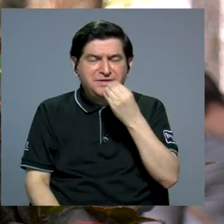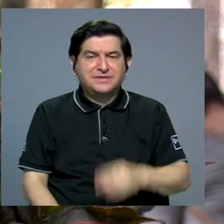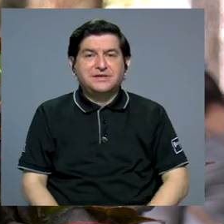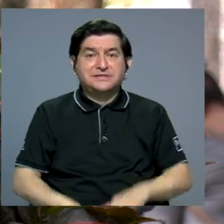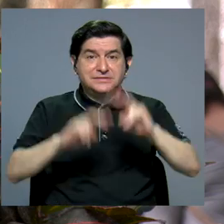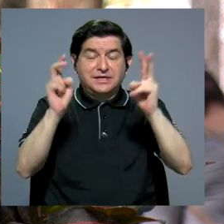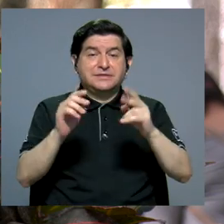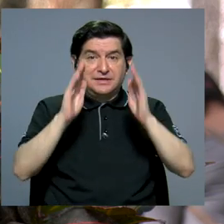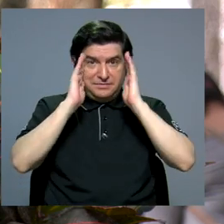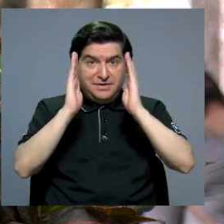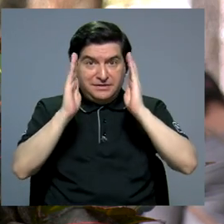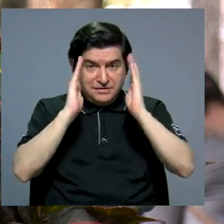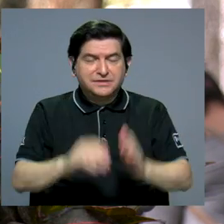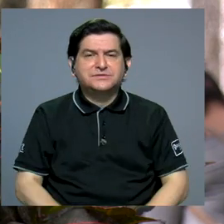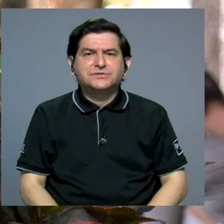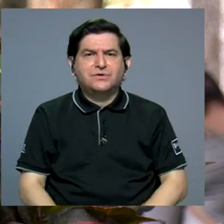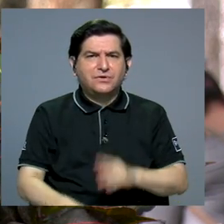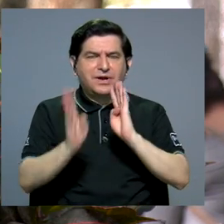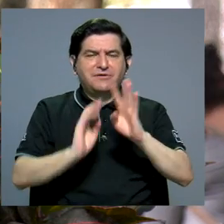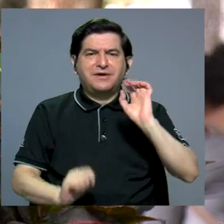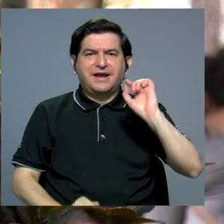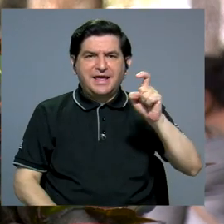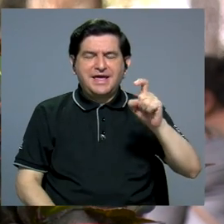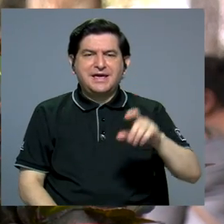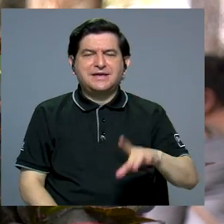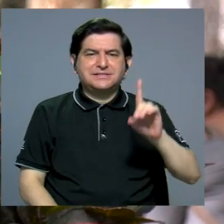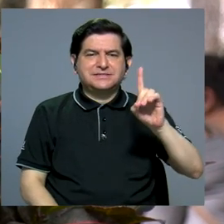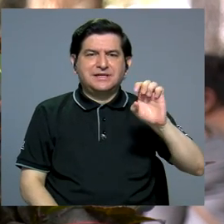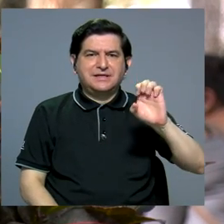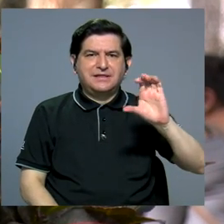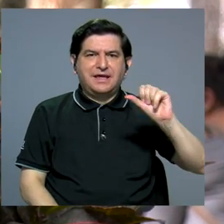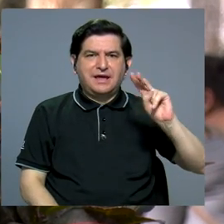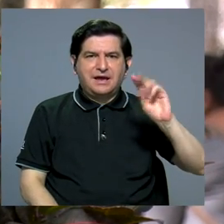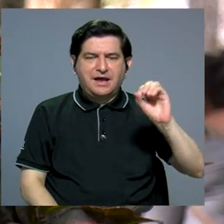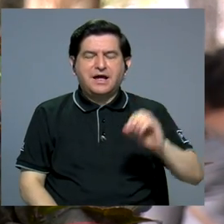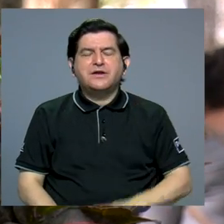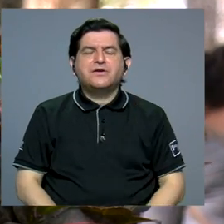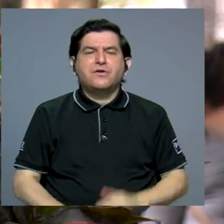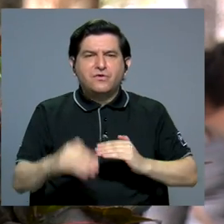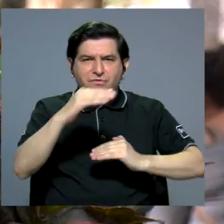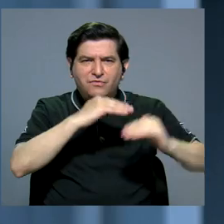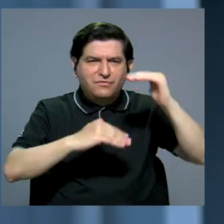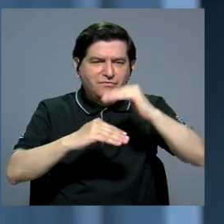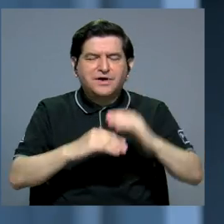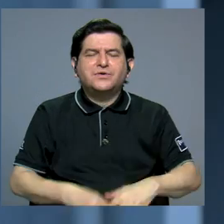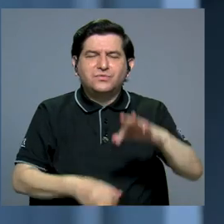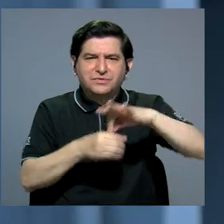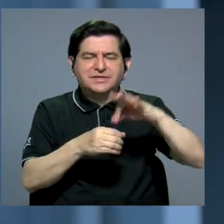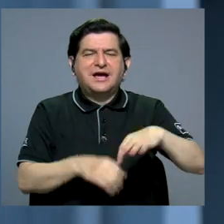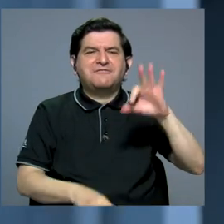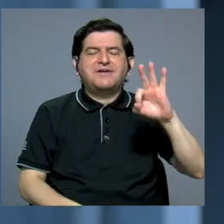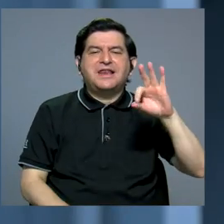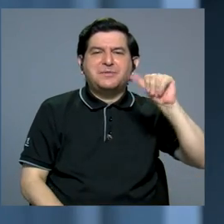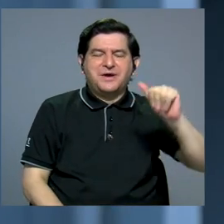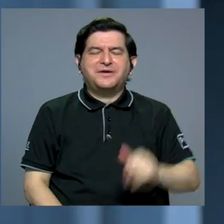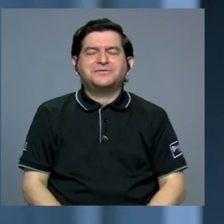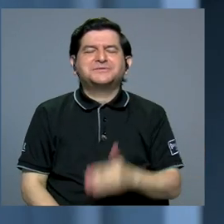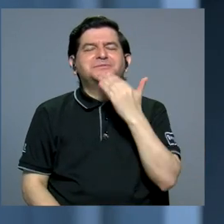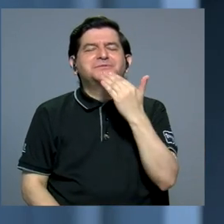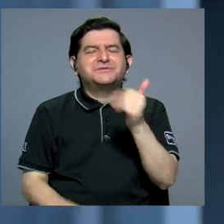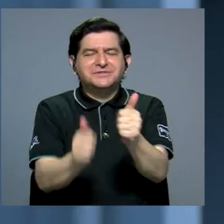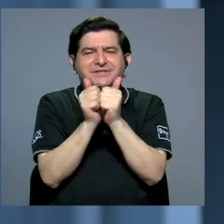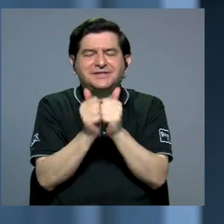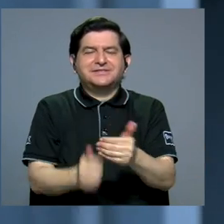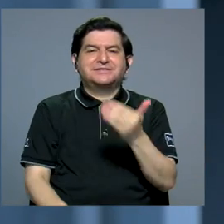es un tema que nos compete y para eso conversamos con el exdecano de la Facultad de Agronómicas, don Luis Felipe Arauz. Muchísimas gracias, don Luis Felipe,